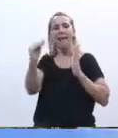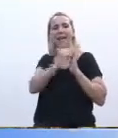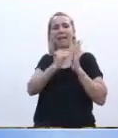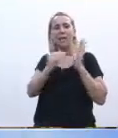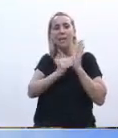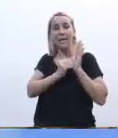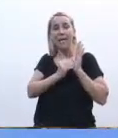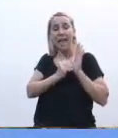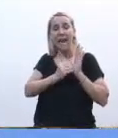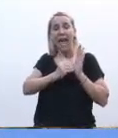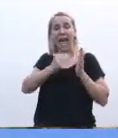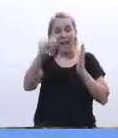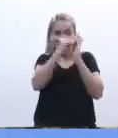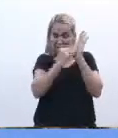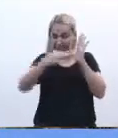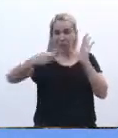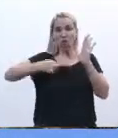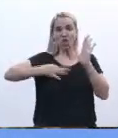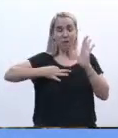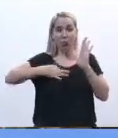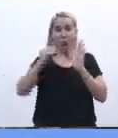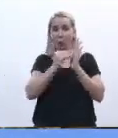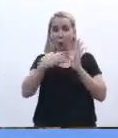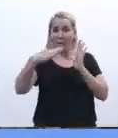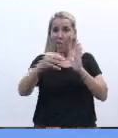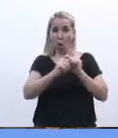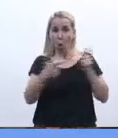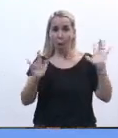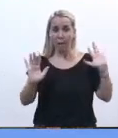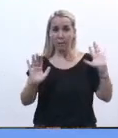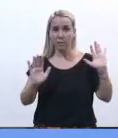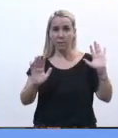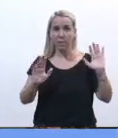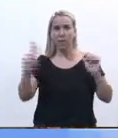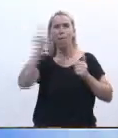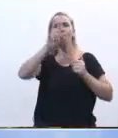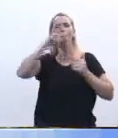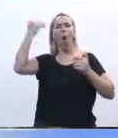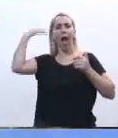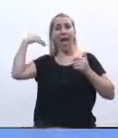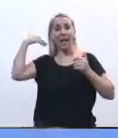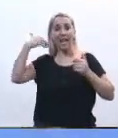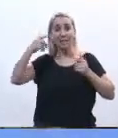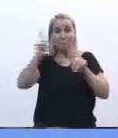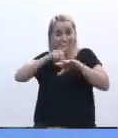el registro de las personas. Las mujeres, cuando yo nací, no éramos nadie.